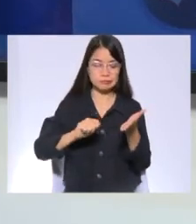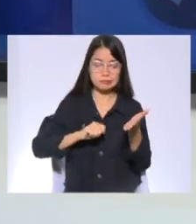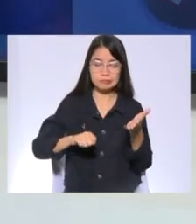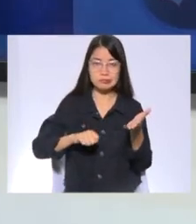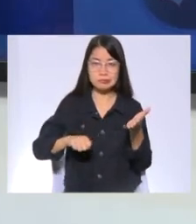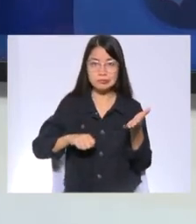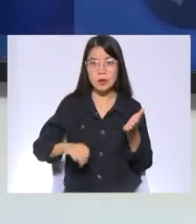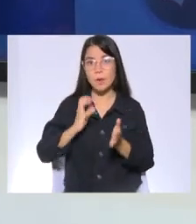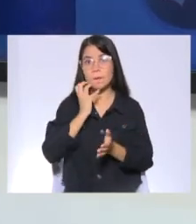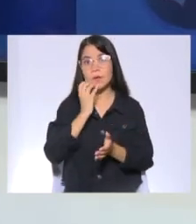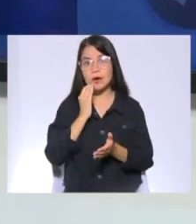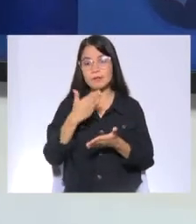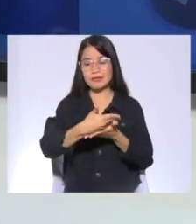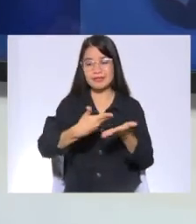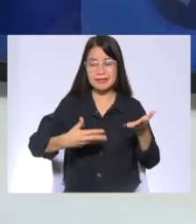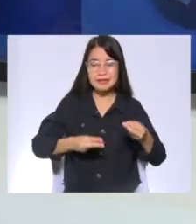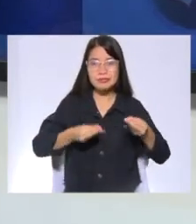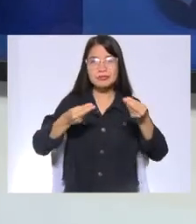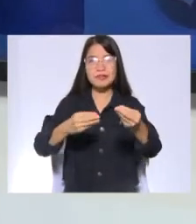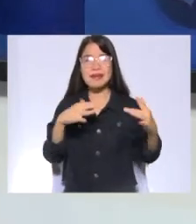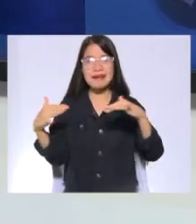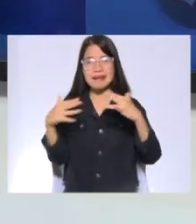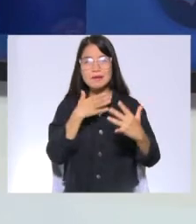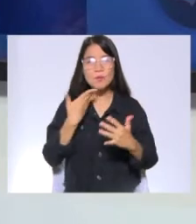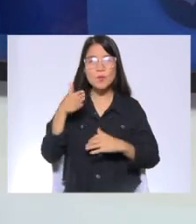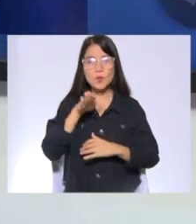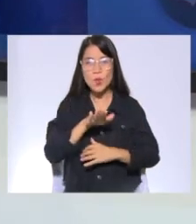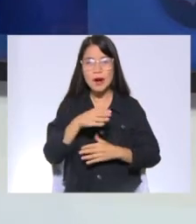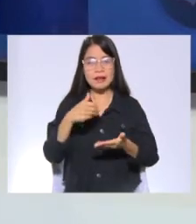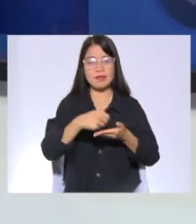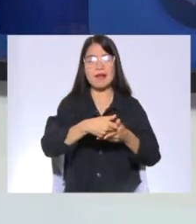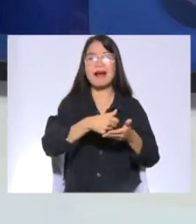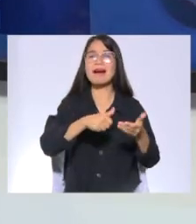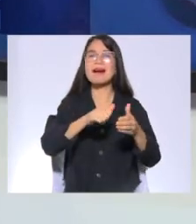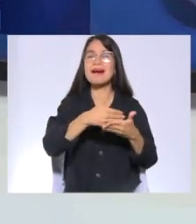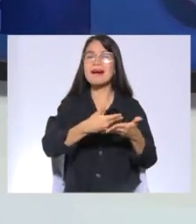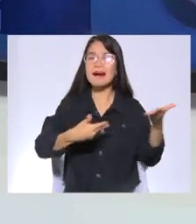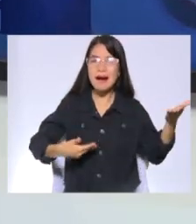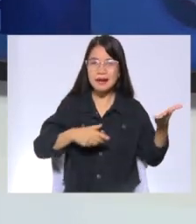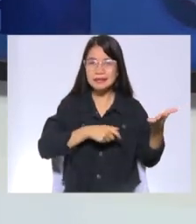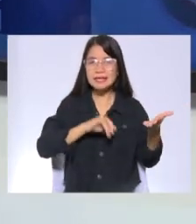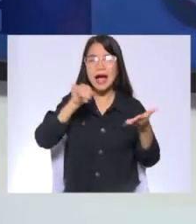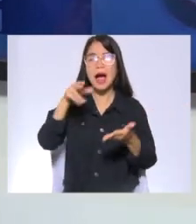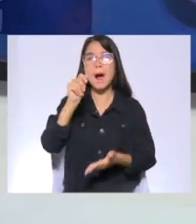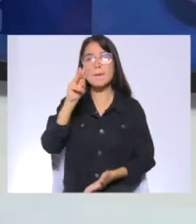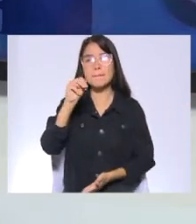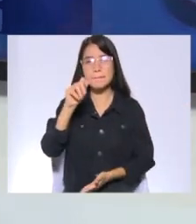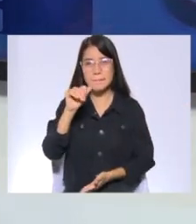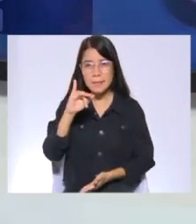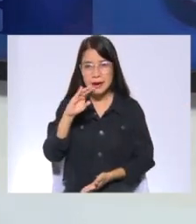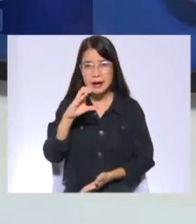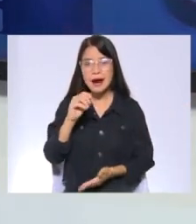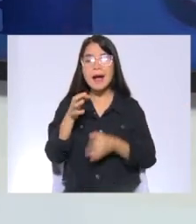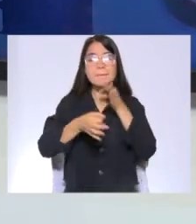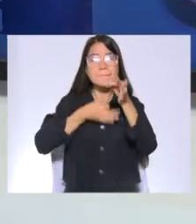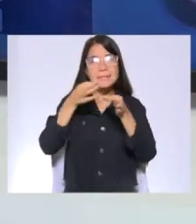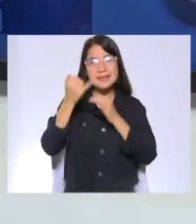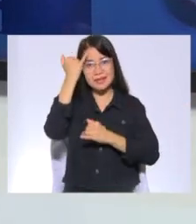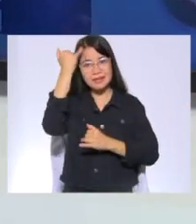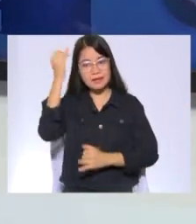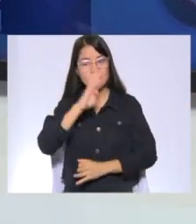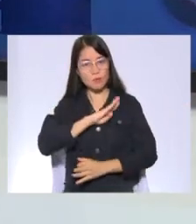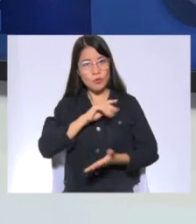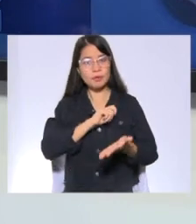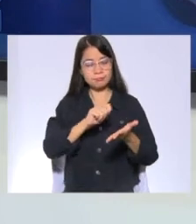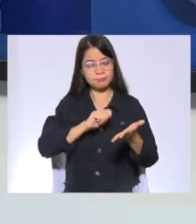como por ejemplo el decreto de guerra-muerte, de la Carta de Jamaica, argumenta cuáles son sus ideas políticas, cuáles son sus ideas de libertad. Si